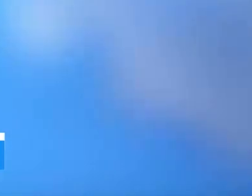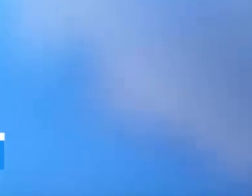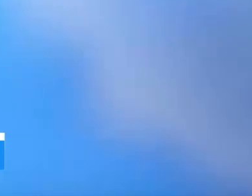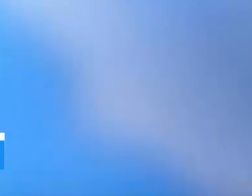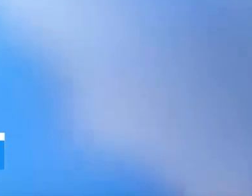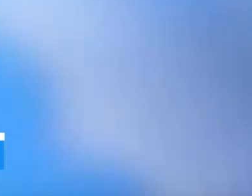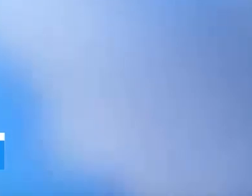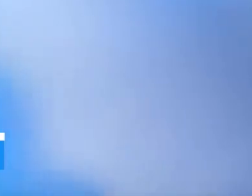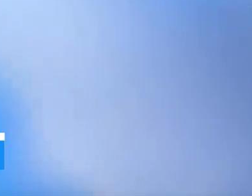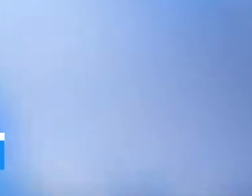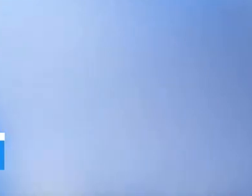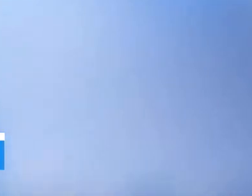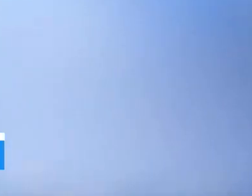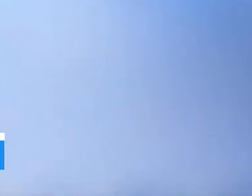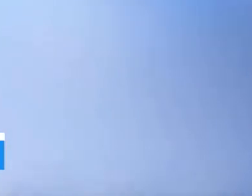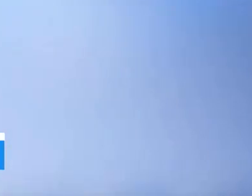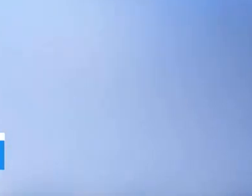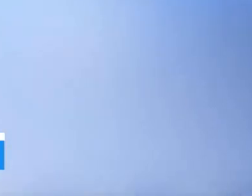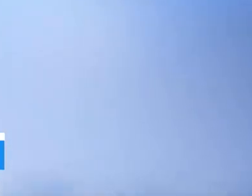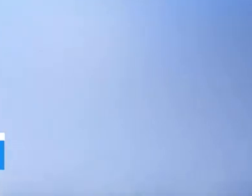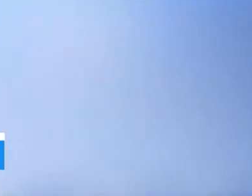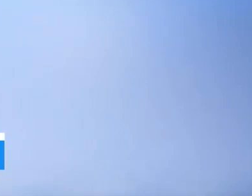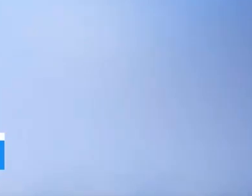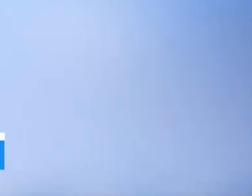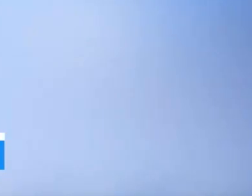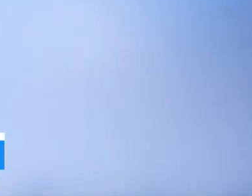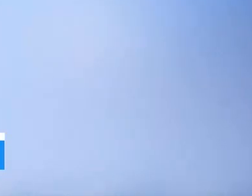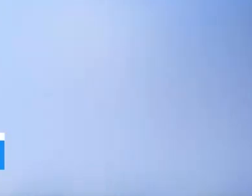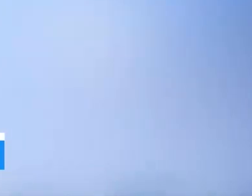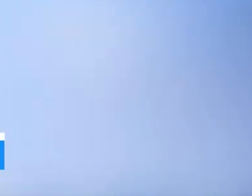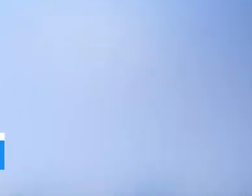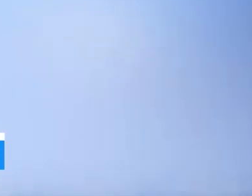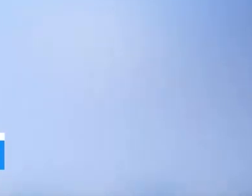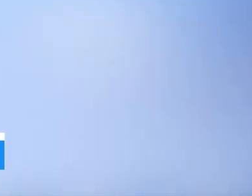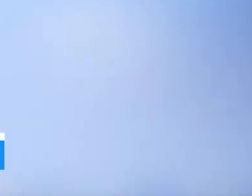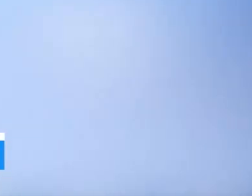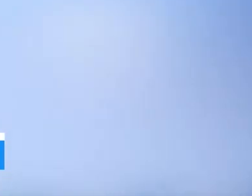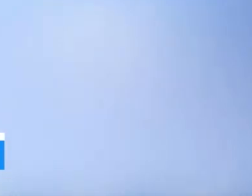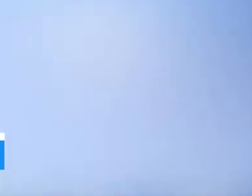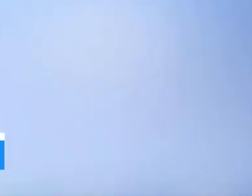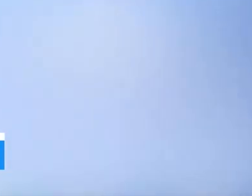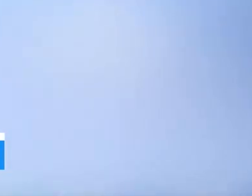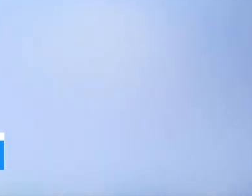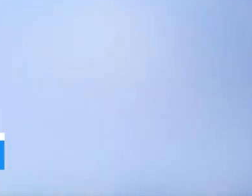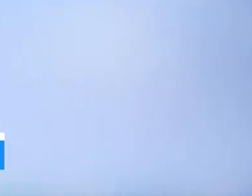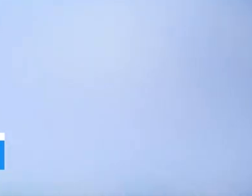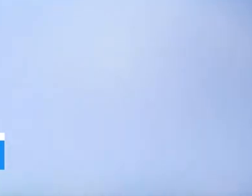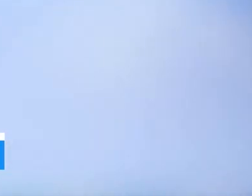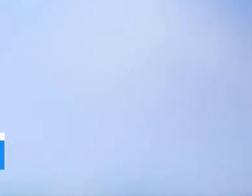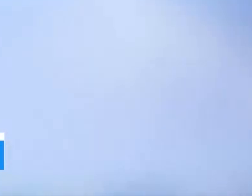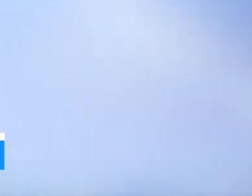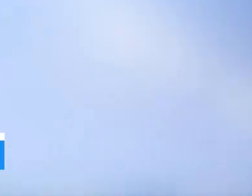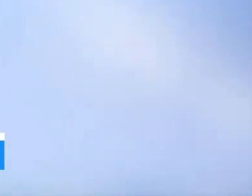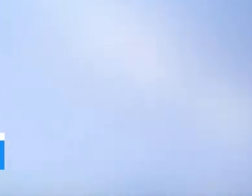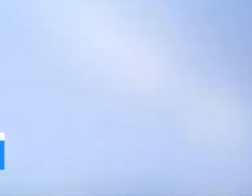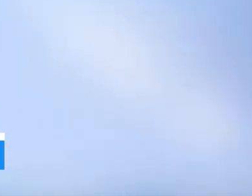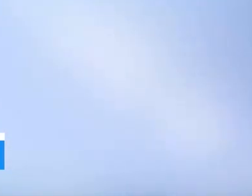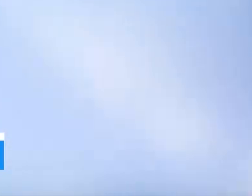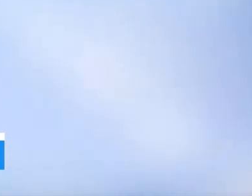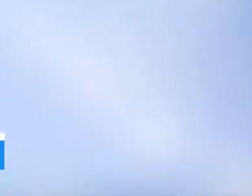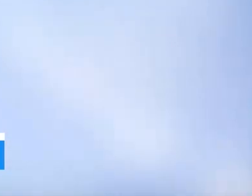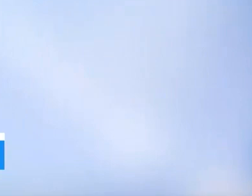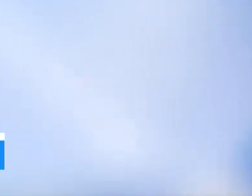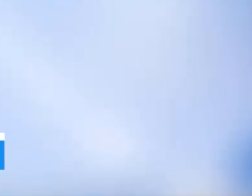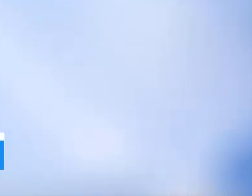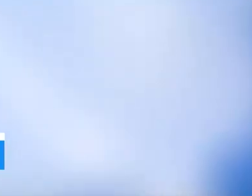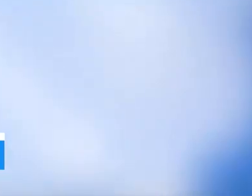203. 203. No entiendo por qué ellos vienen a facturar cuando el medidor prácticamente no ha corrido para nada,